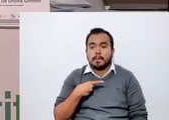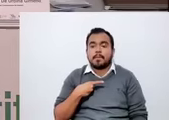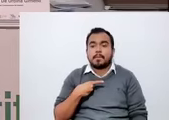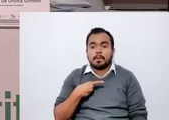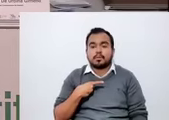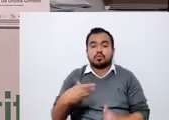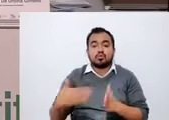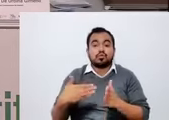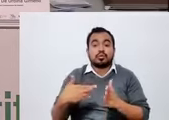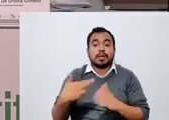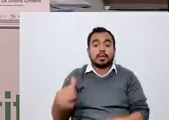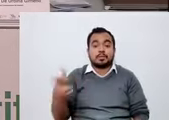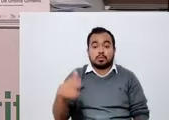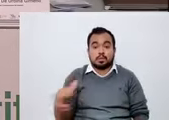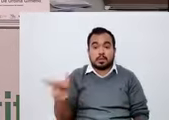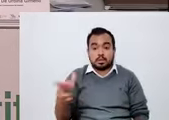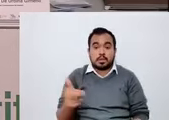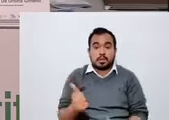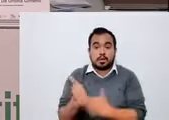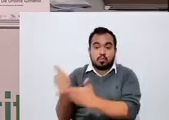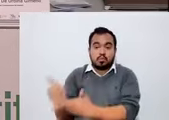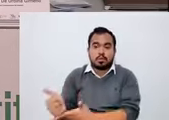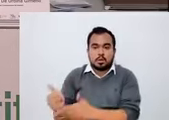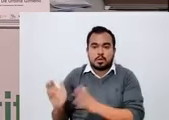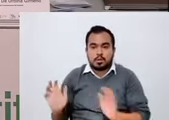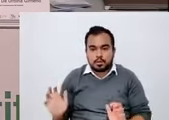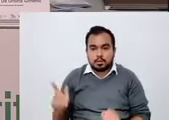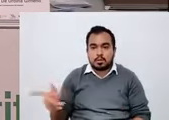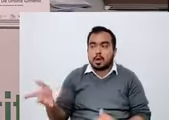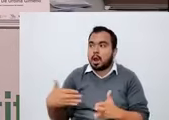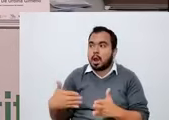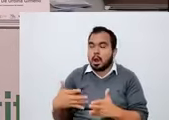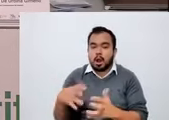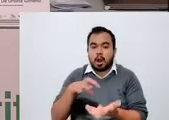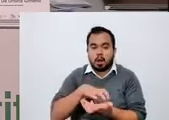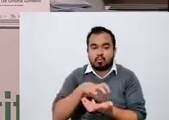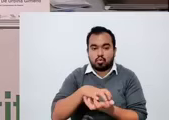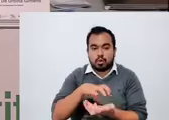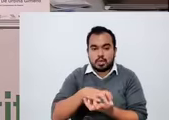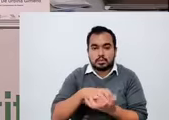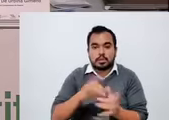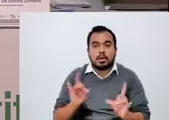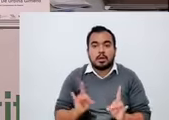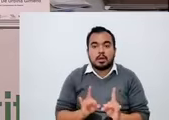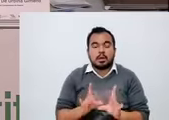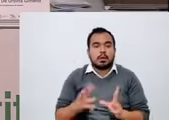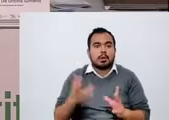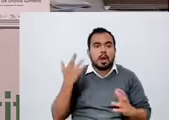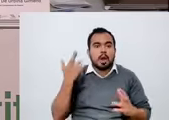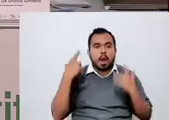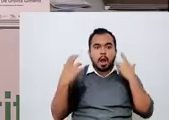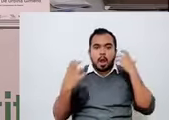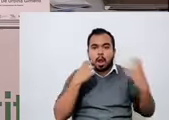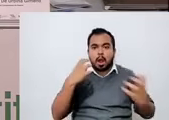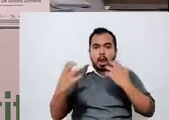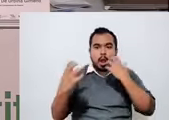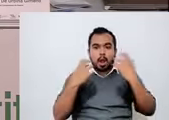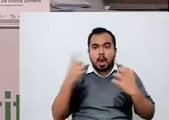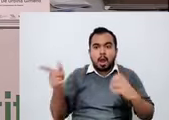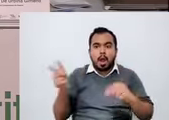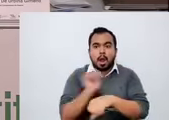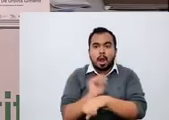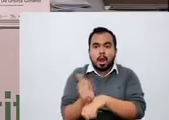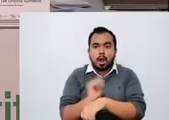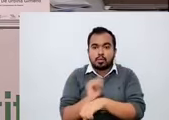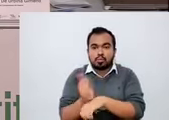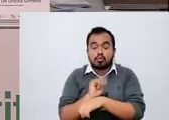restaurante y ayudar allí. Está haciendo, y entonces hacen una hamburguesa, se la ponen a un tipo y de repente oyen gritos, son todos actores. Hay